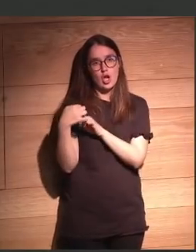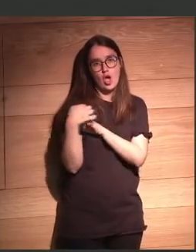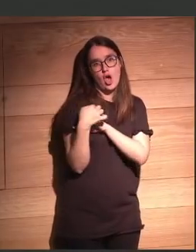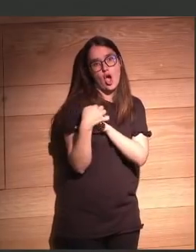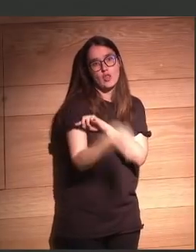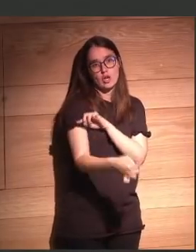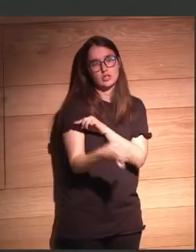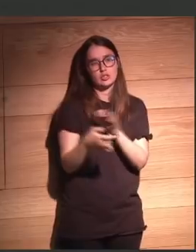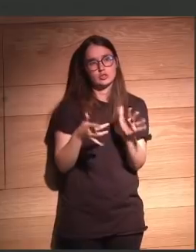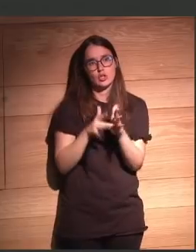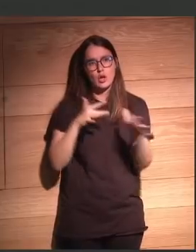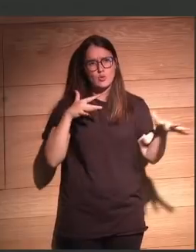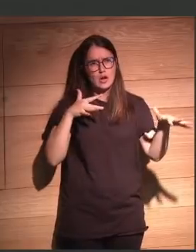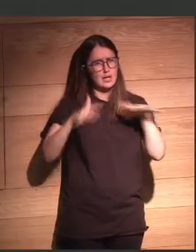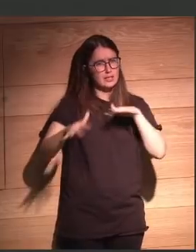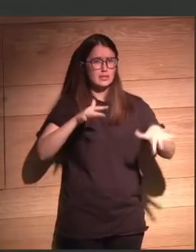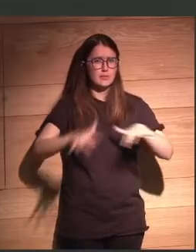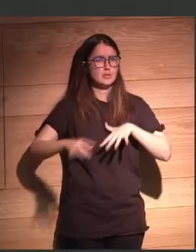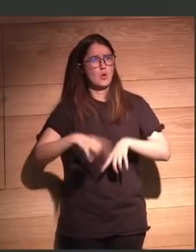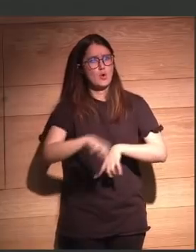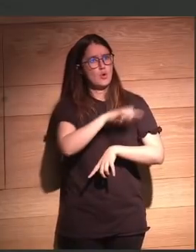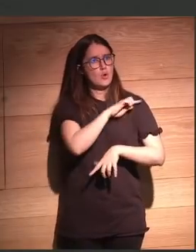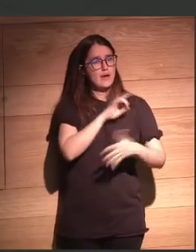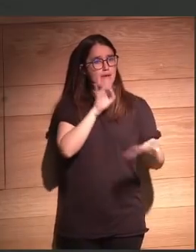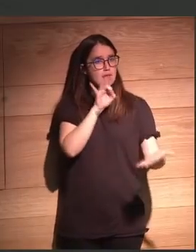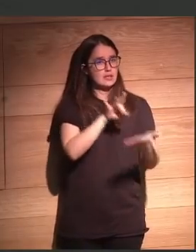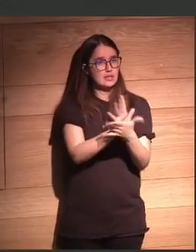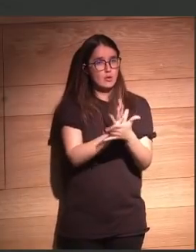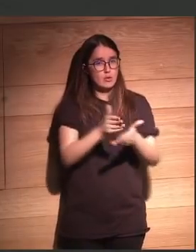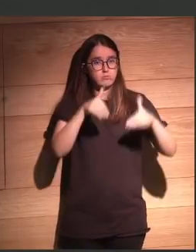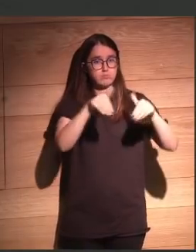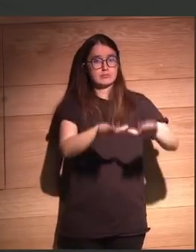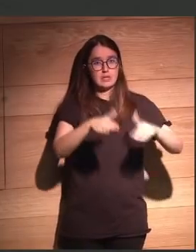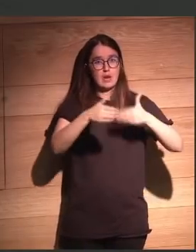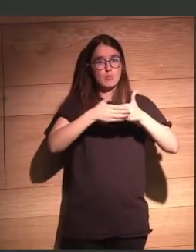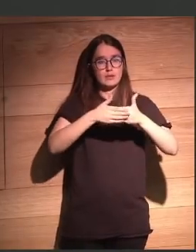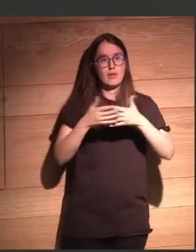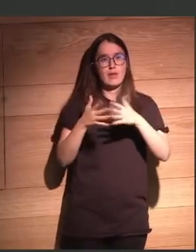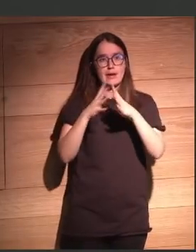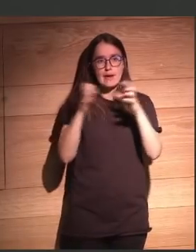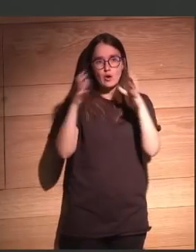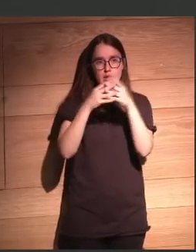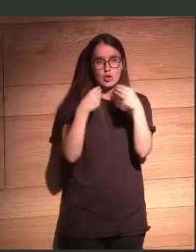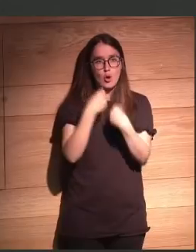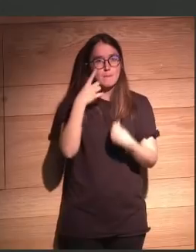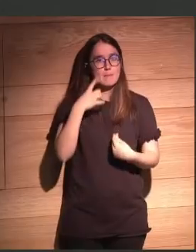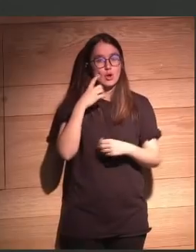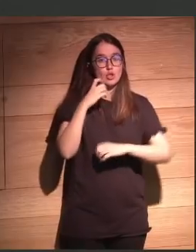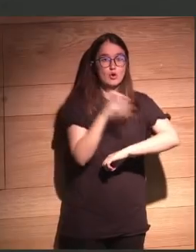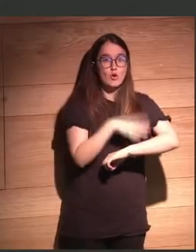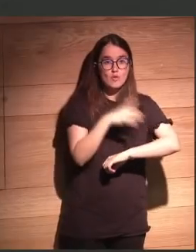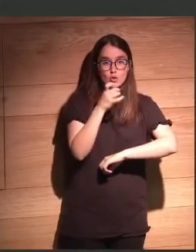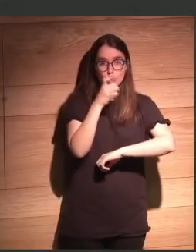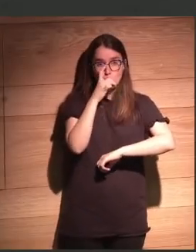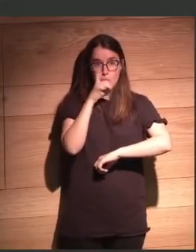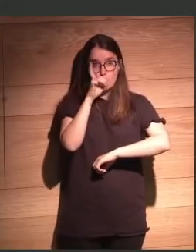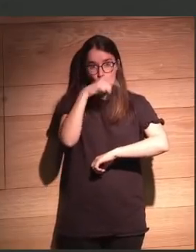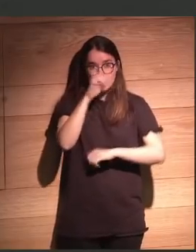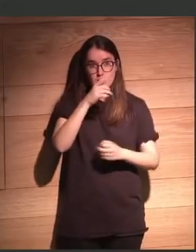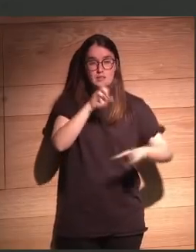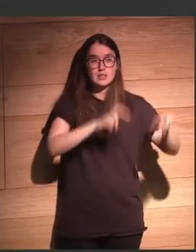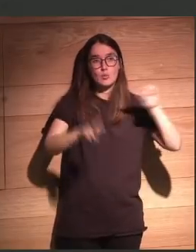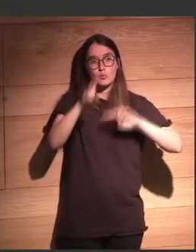tenemos un activismo desmelenado, de parar desahucios en la puerta, de negociar con los bancos y con los fondos buitre, de buscar